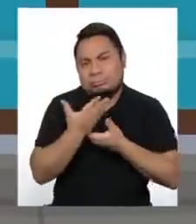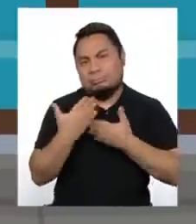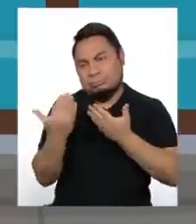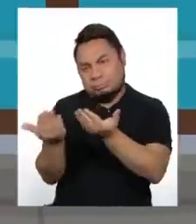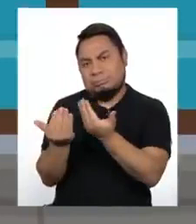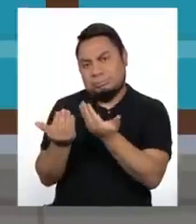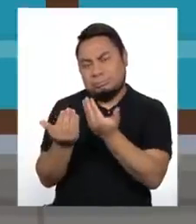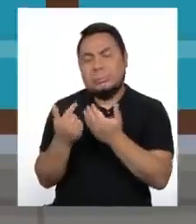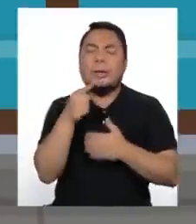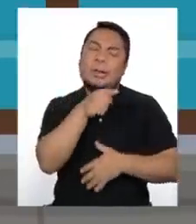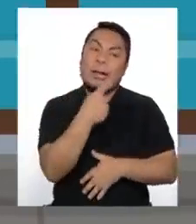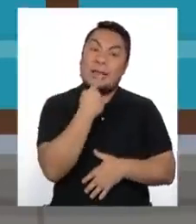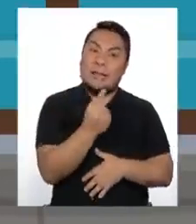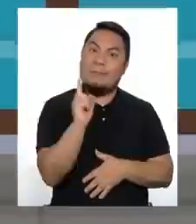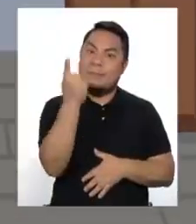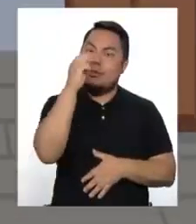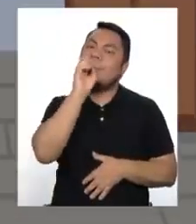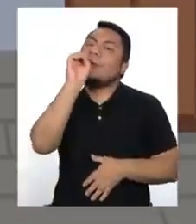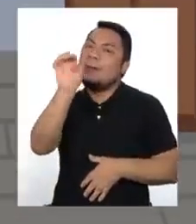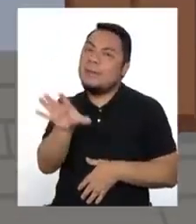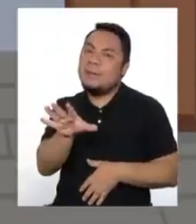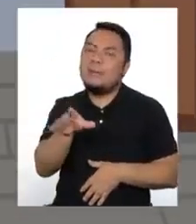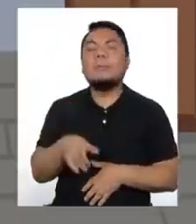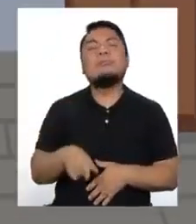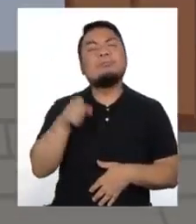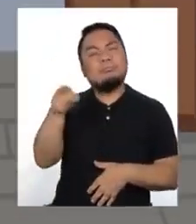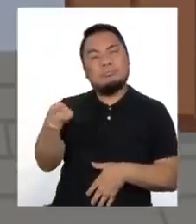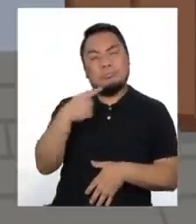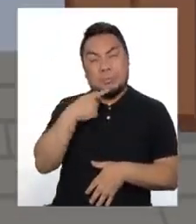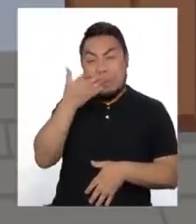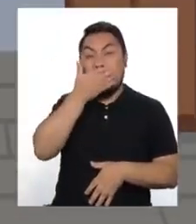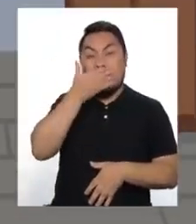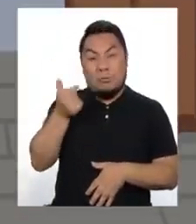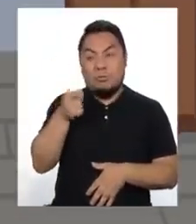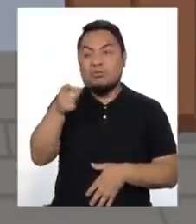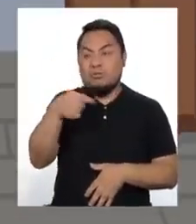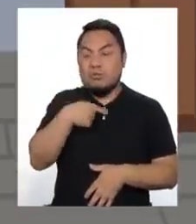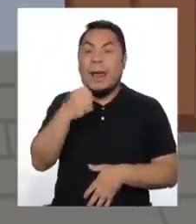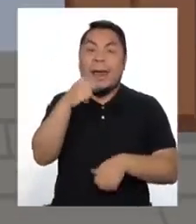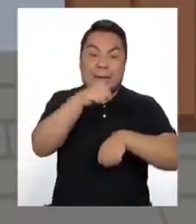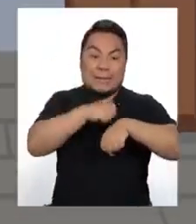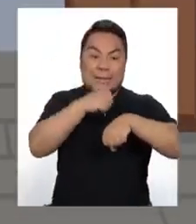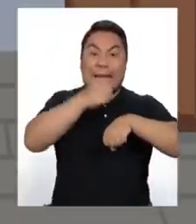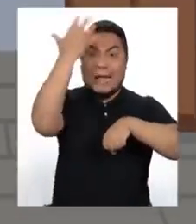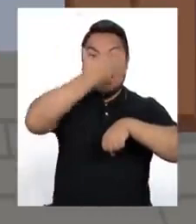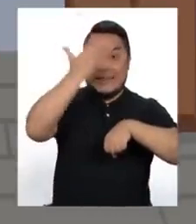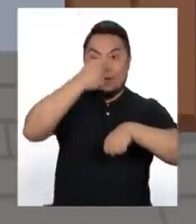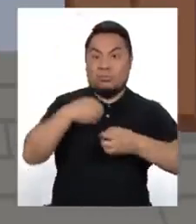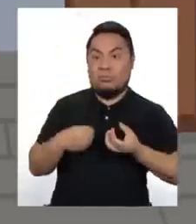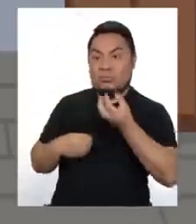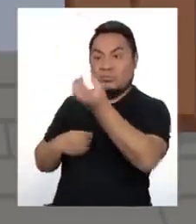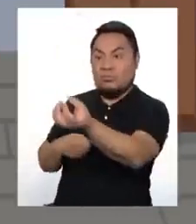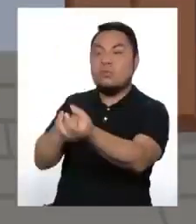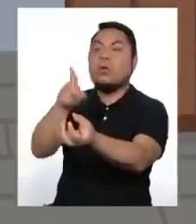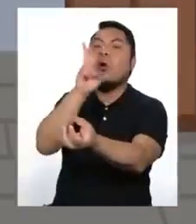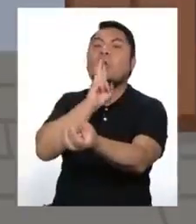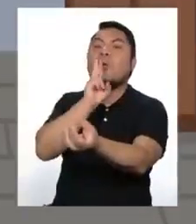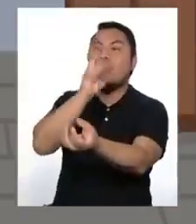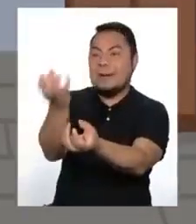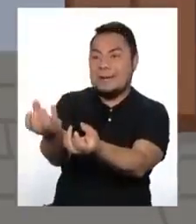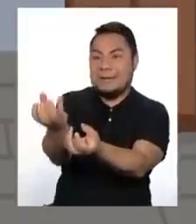así que le propone lo siguiente. ¿Qué te parece si te cambio una piedra negra por una piedra roja?